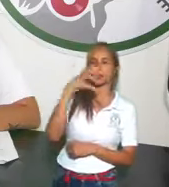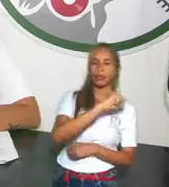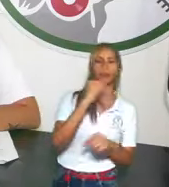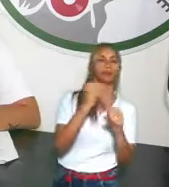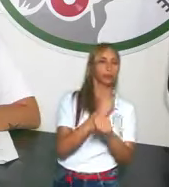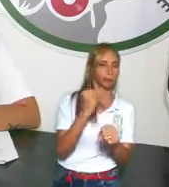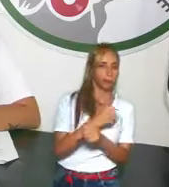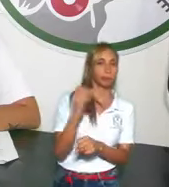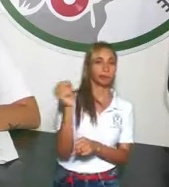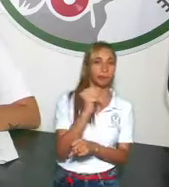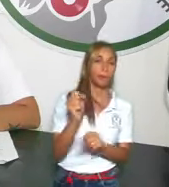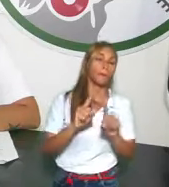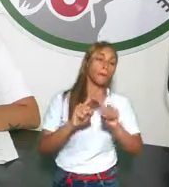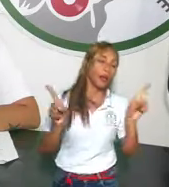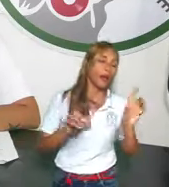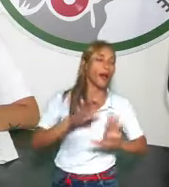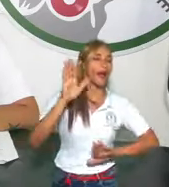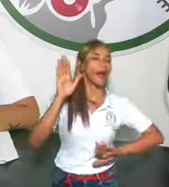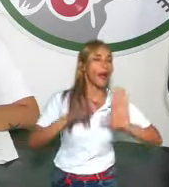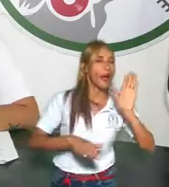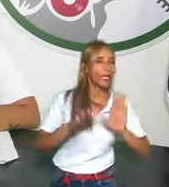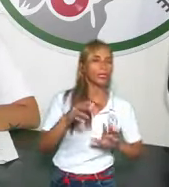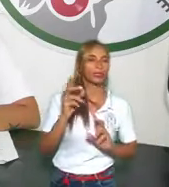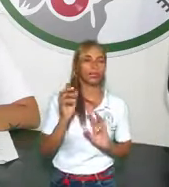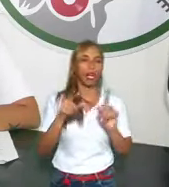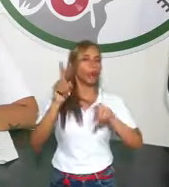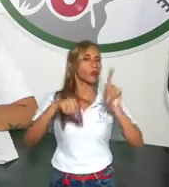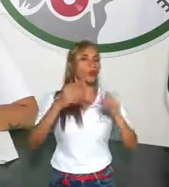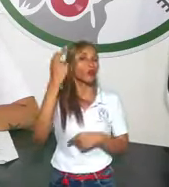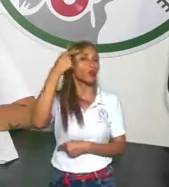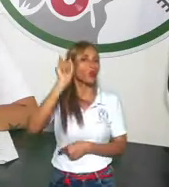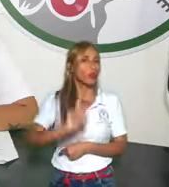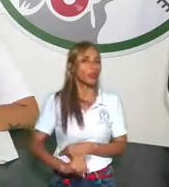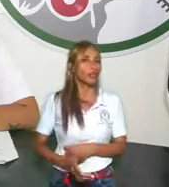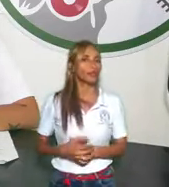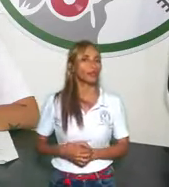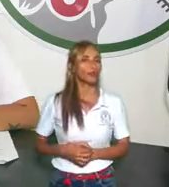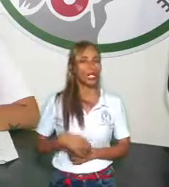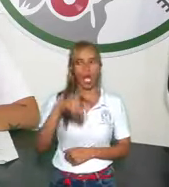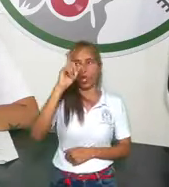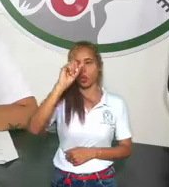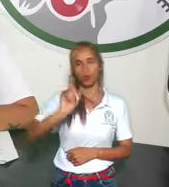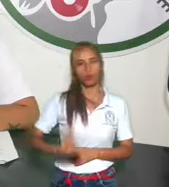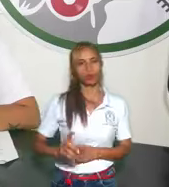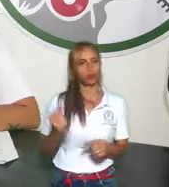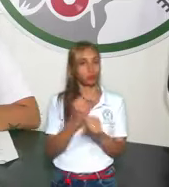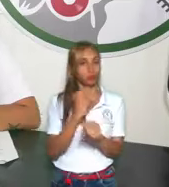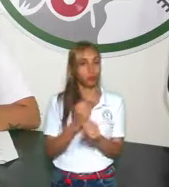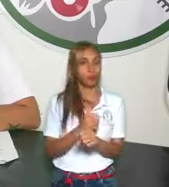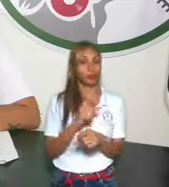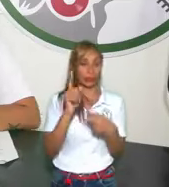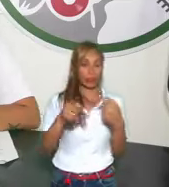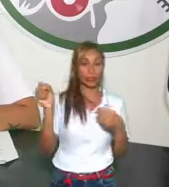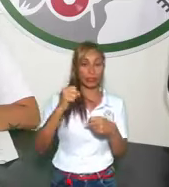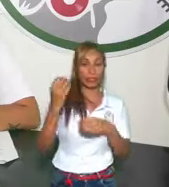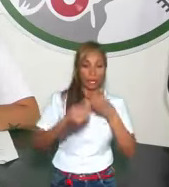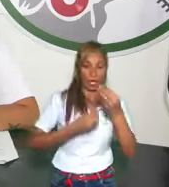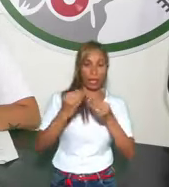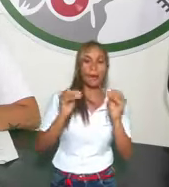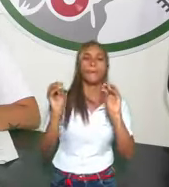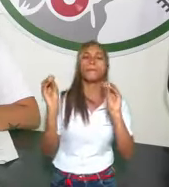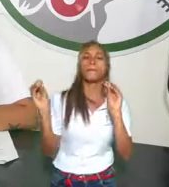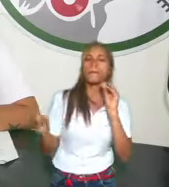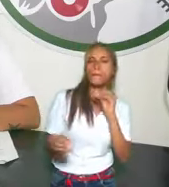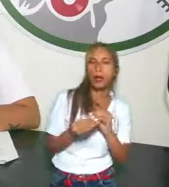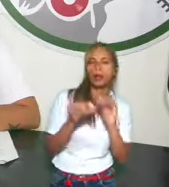no está muy bien visualizado. Además de que se está haciendo, pues estamos haciendo el llamado a la conservación de la naturaleza, de los recursos,